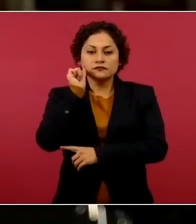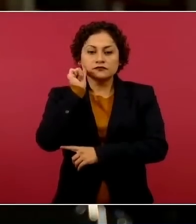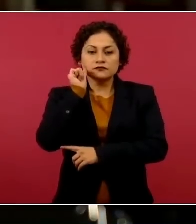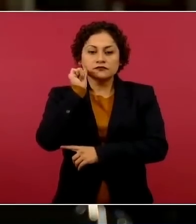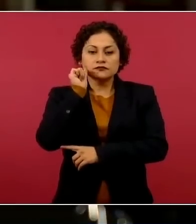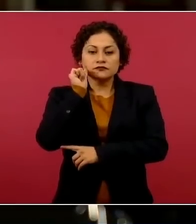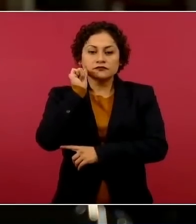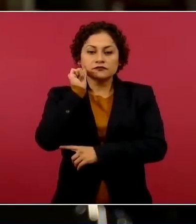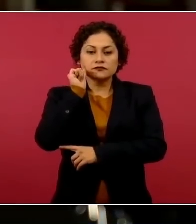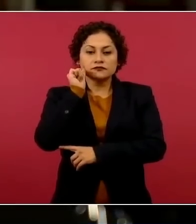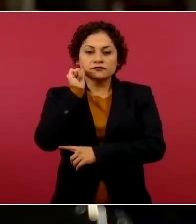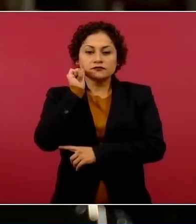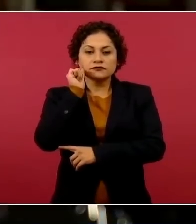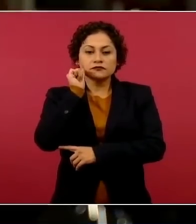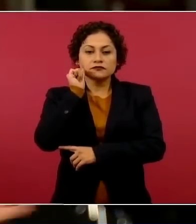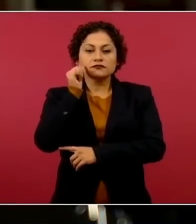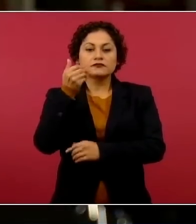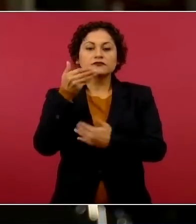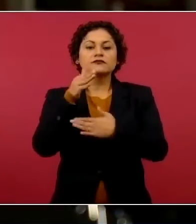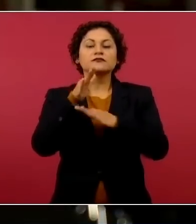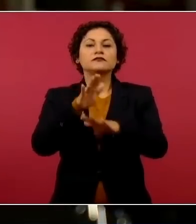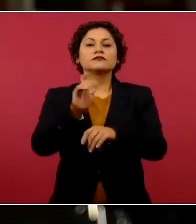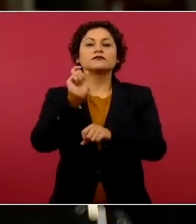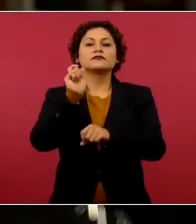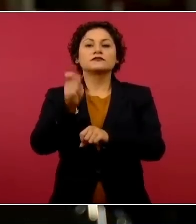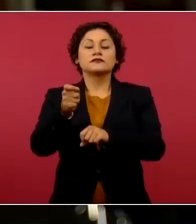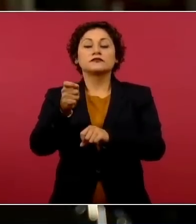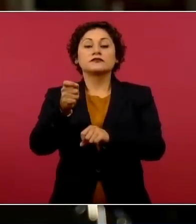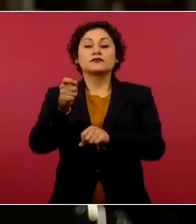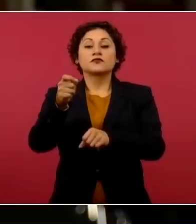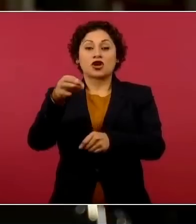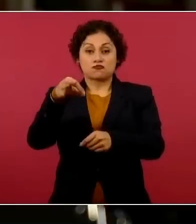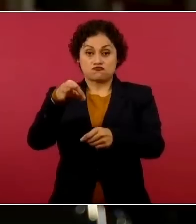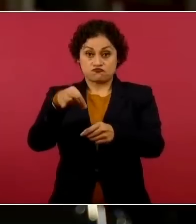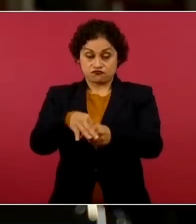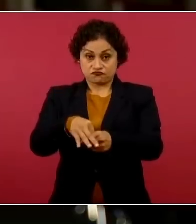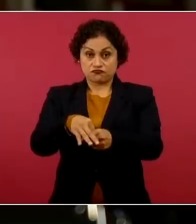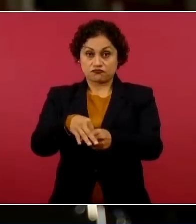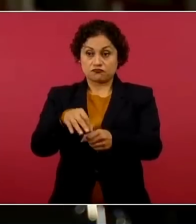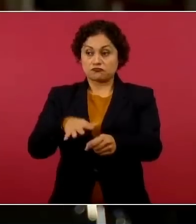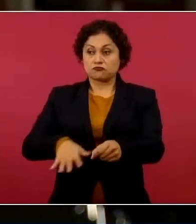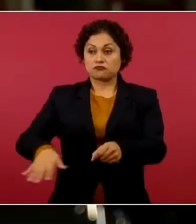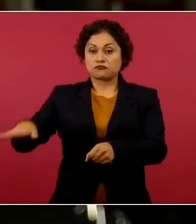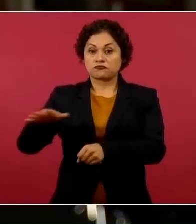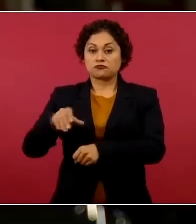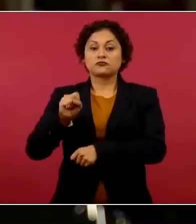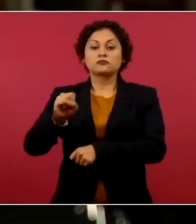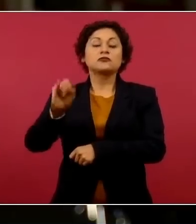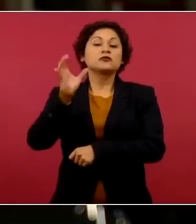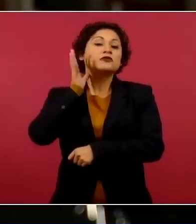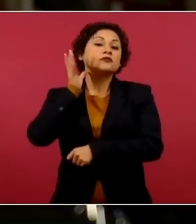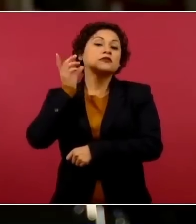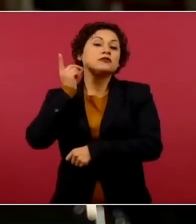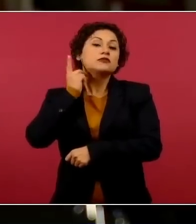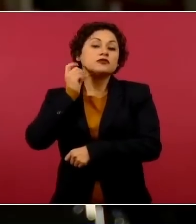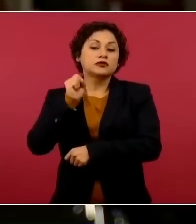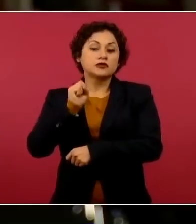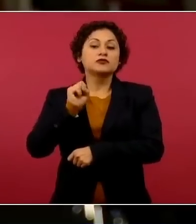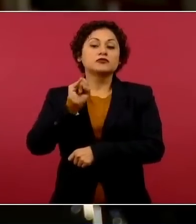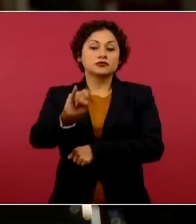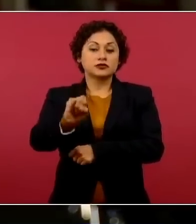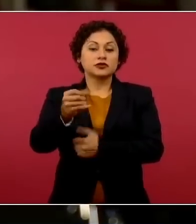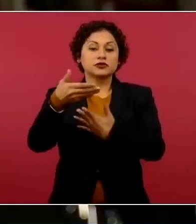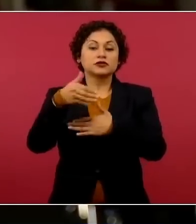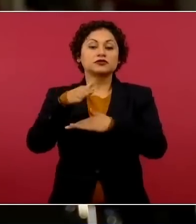ver con la transferencia de votos, sí se aprobó con los diputados y envió al Senado lo de los guardaditos de